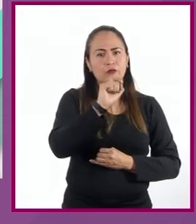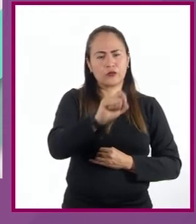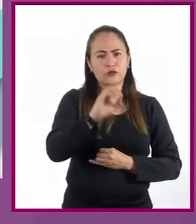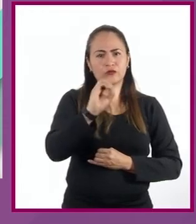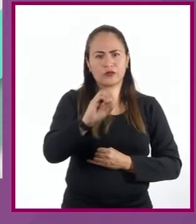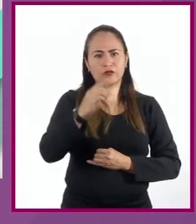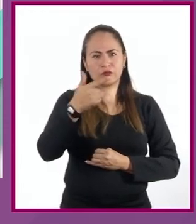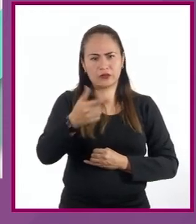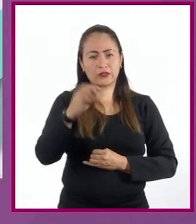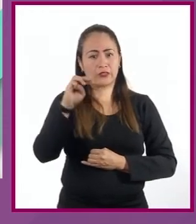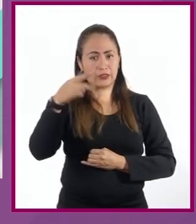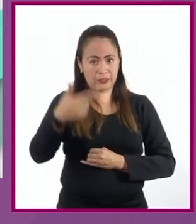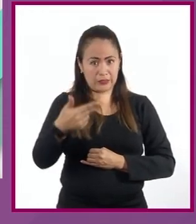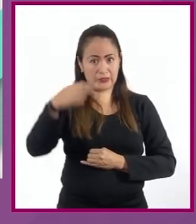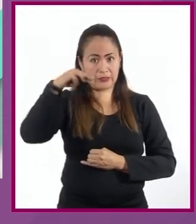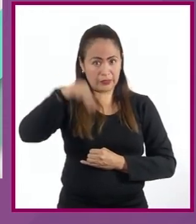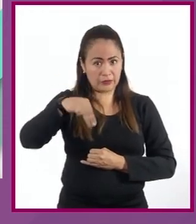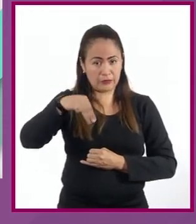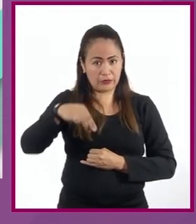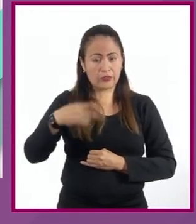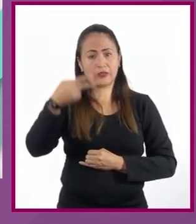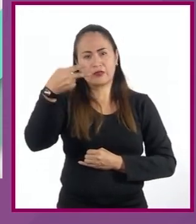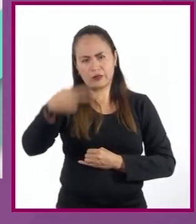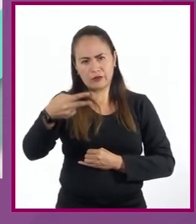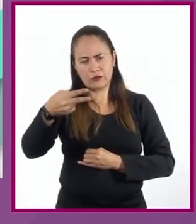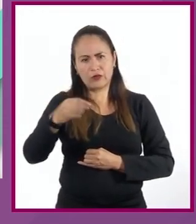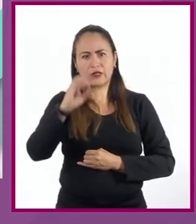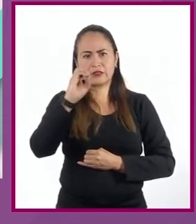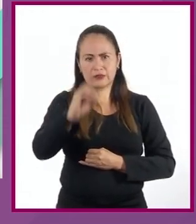0.07 hectómetros son equivalentes a